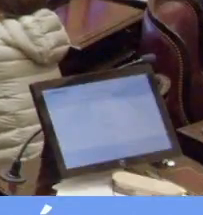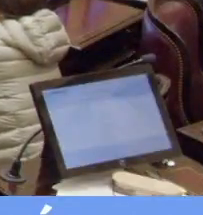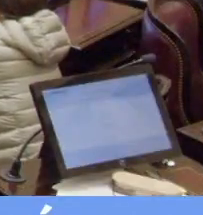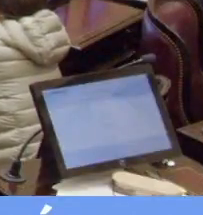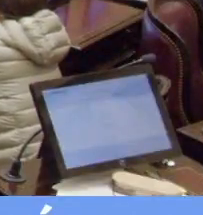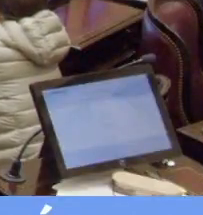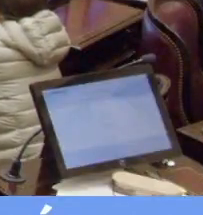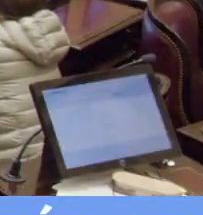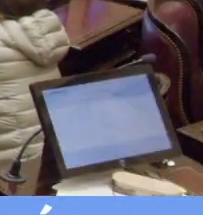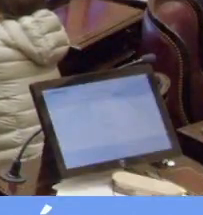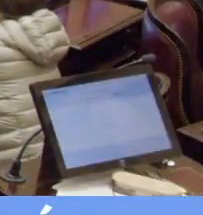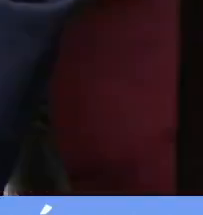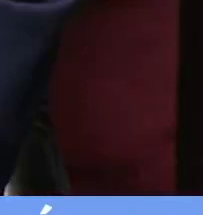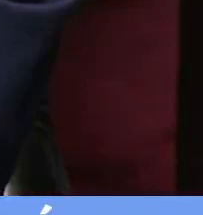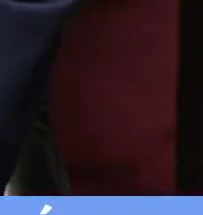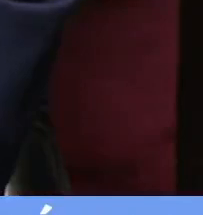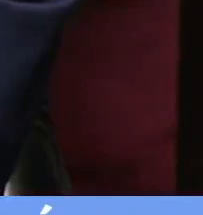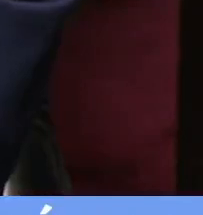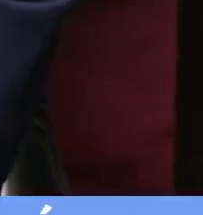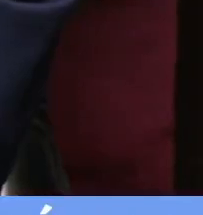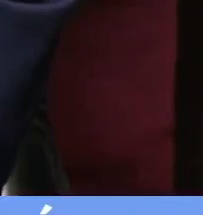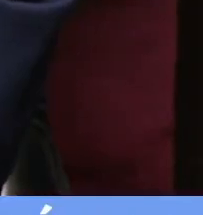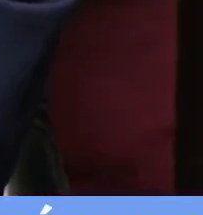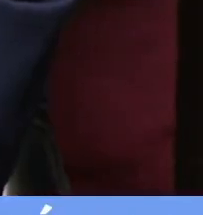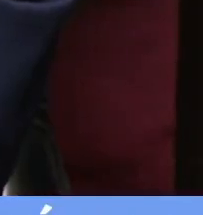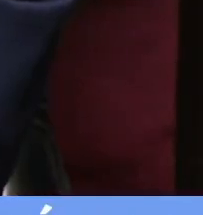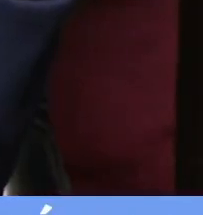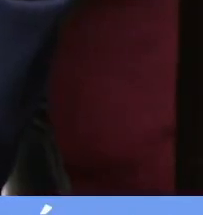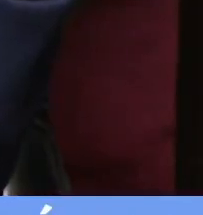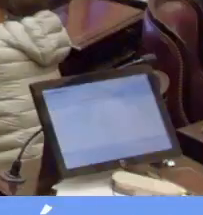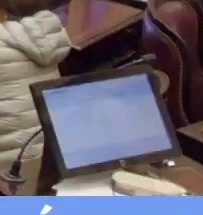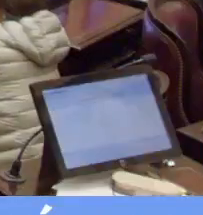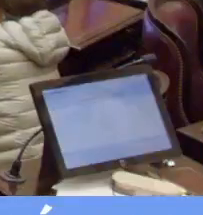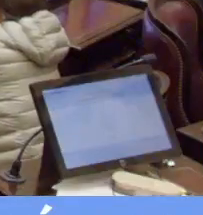silencio silencio no dialoguen por favor silencio silencio silencio